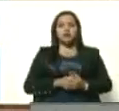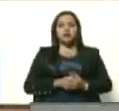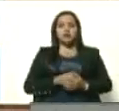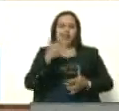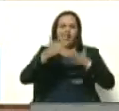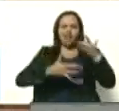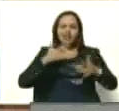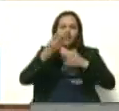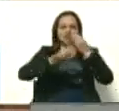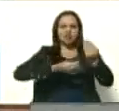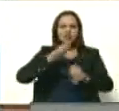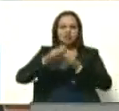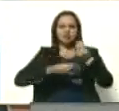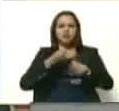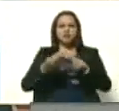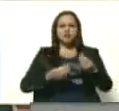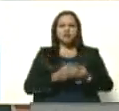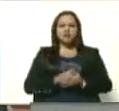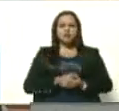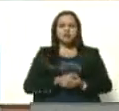que hicimos